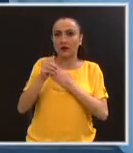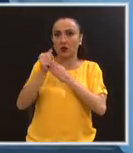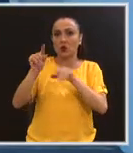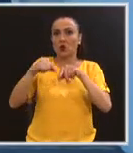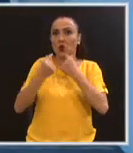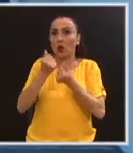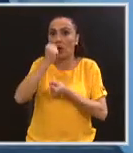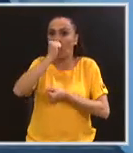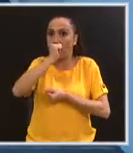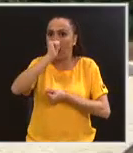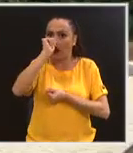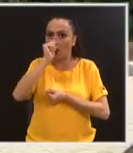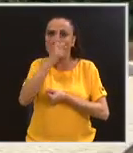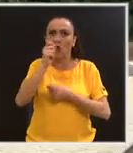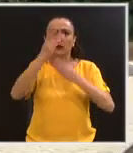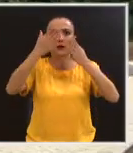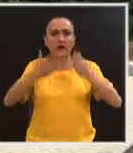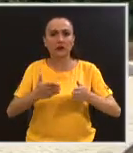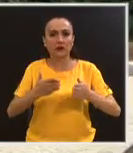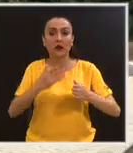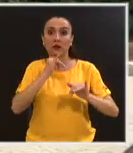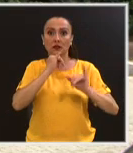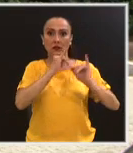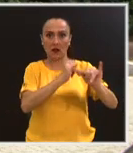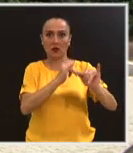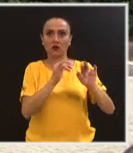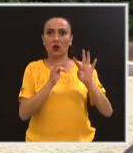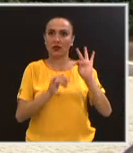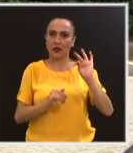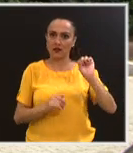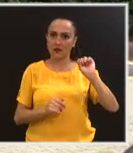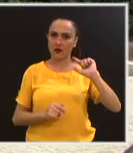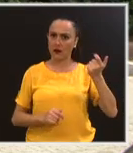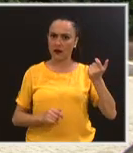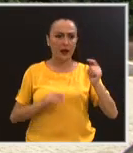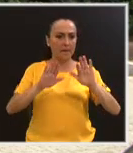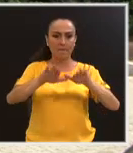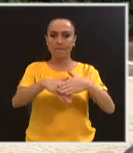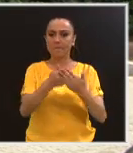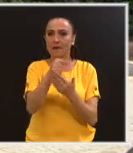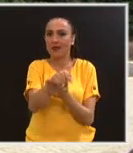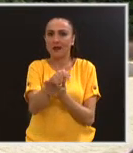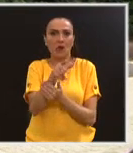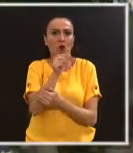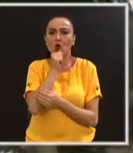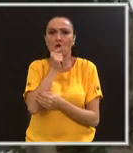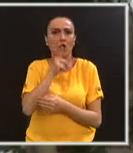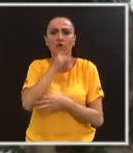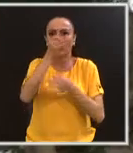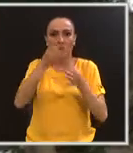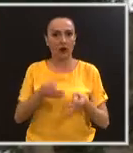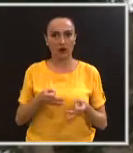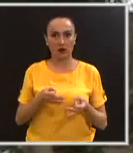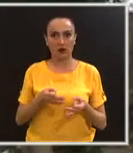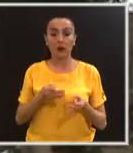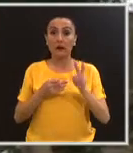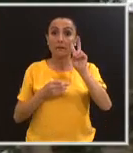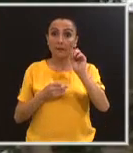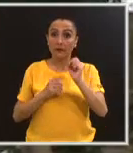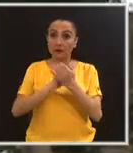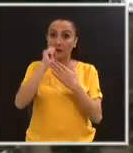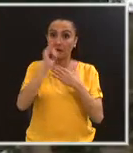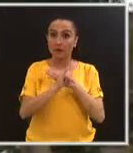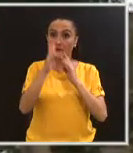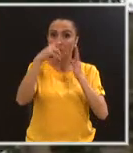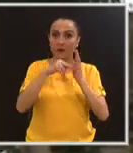banda Narco La costarricense denunció en el registro civil que el matrimonio era ilegítimo el de mayo de